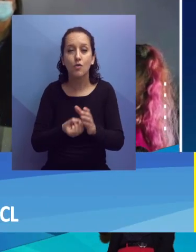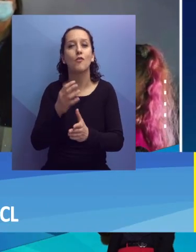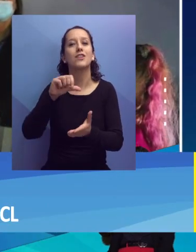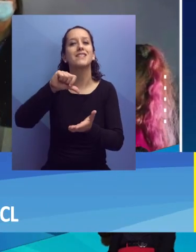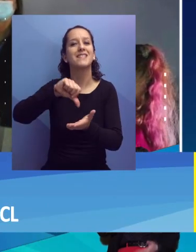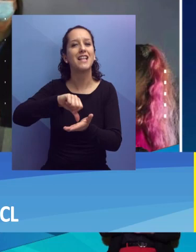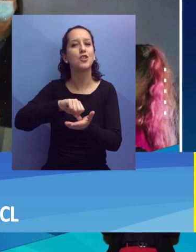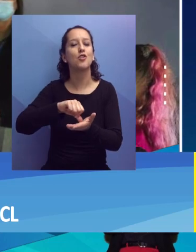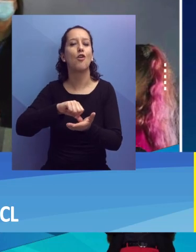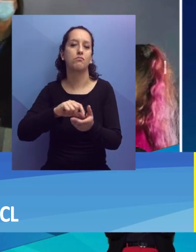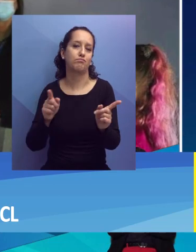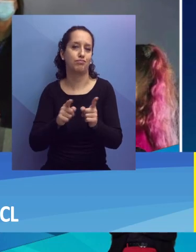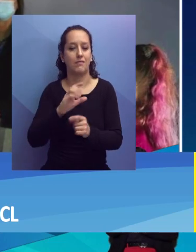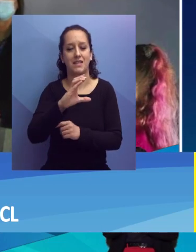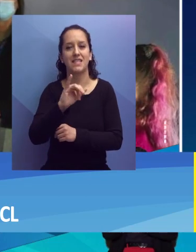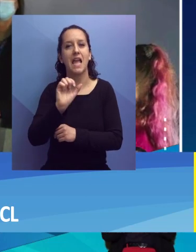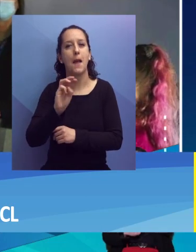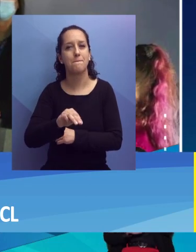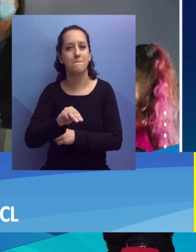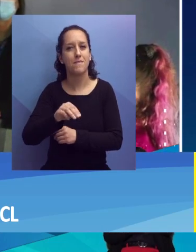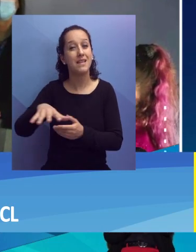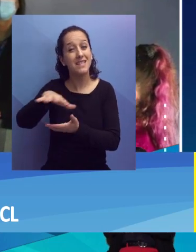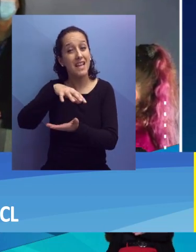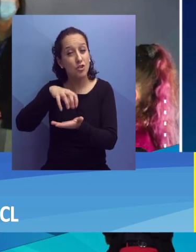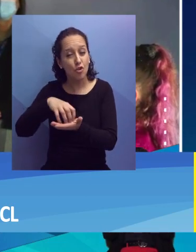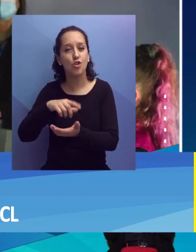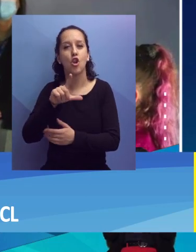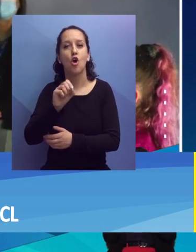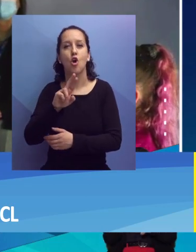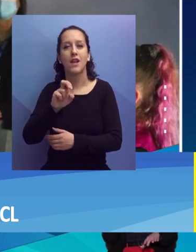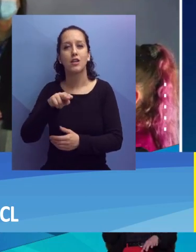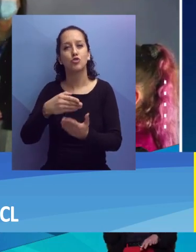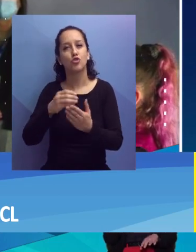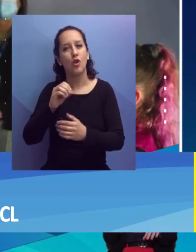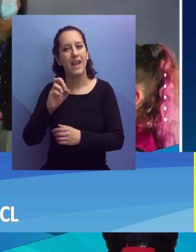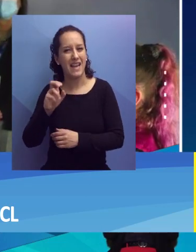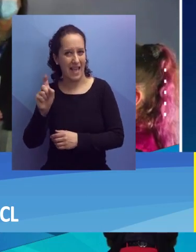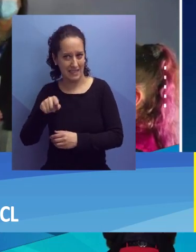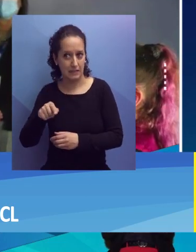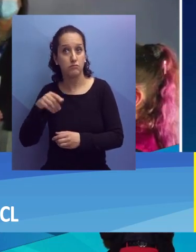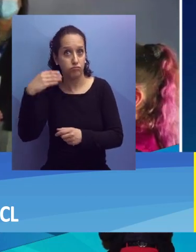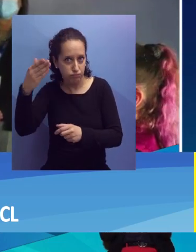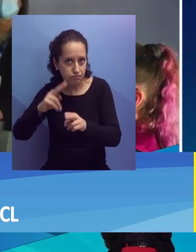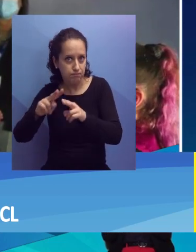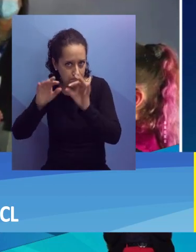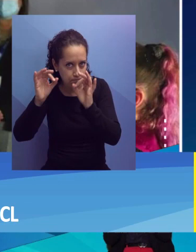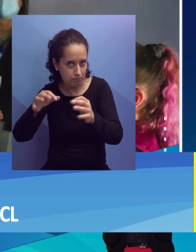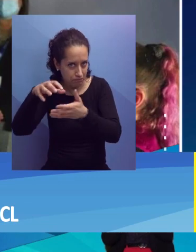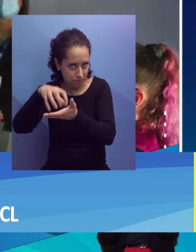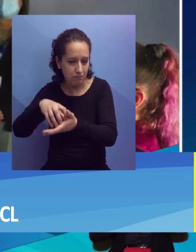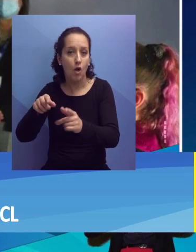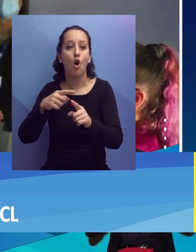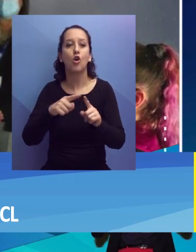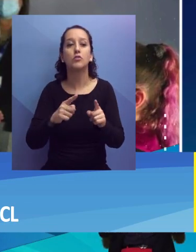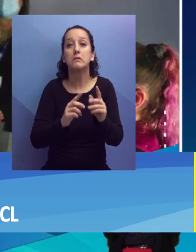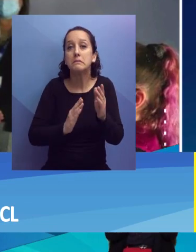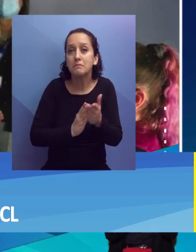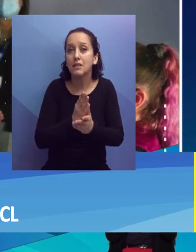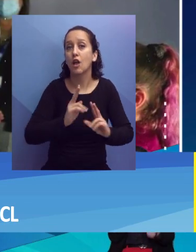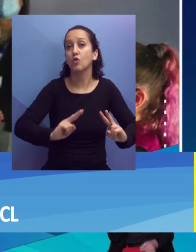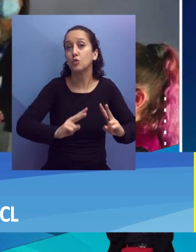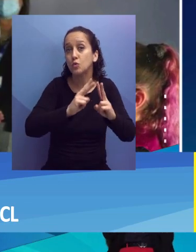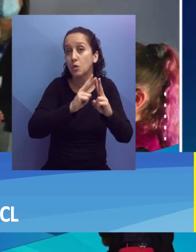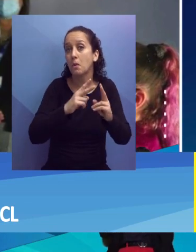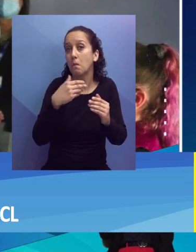Centro Integral del Adulto Mayor SIAM para Lorenzo Arenas y comenzar con la construcción del CESFAM O'Higgins, entre otras